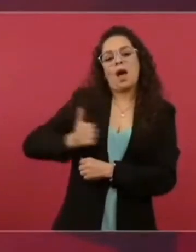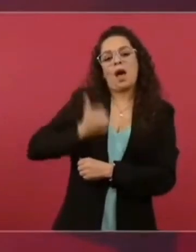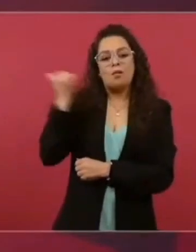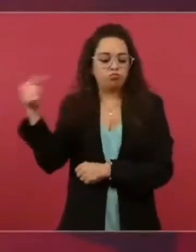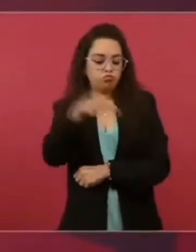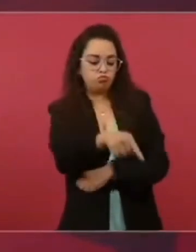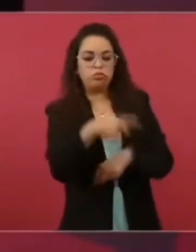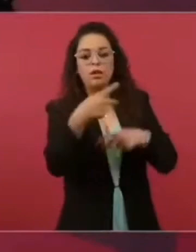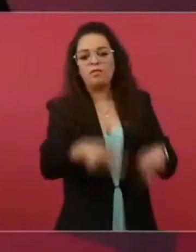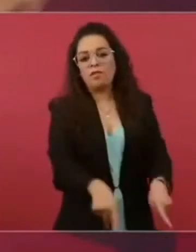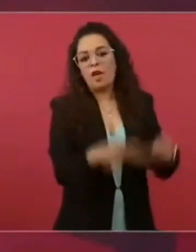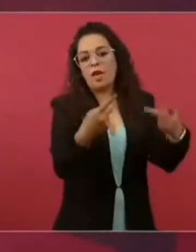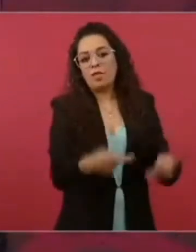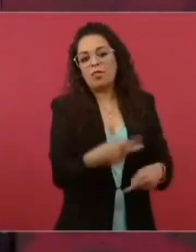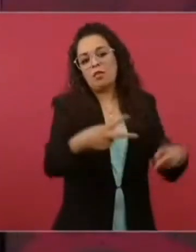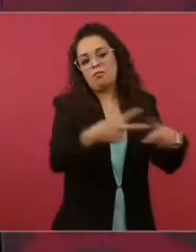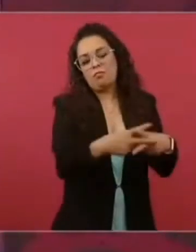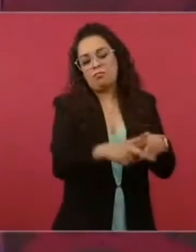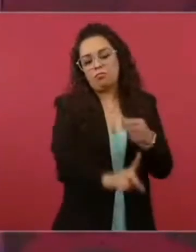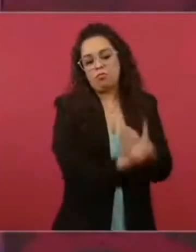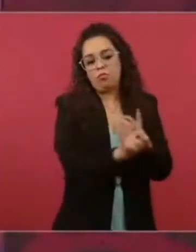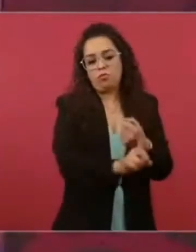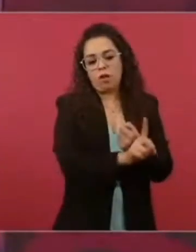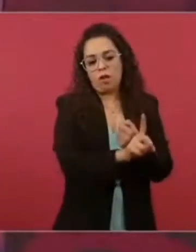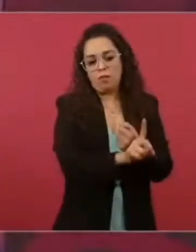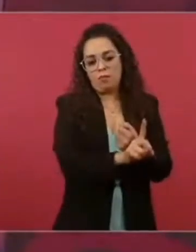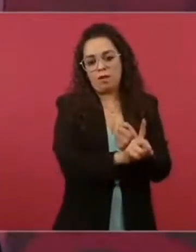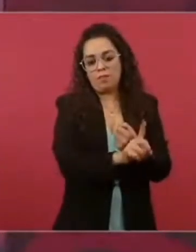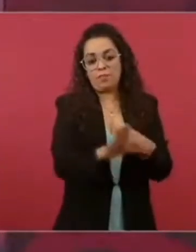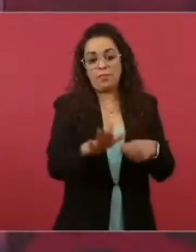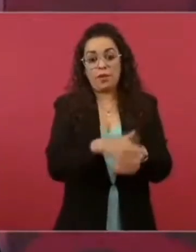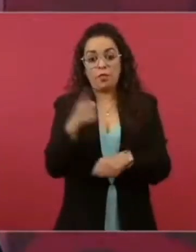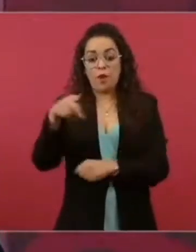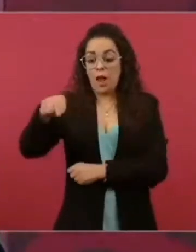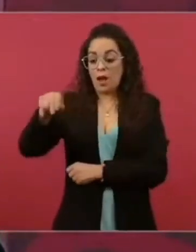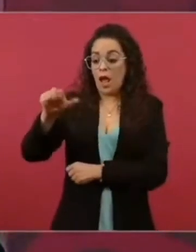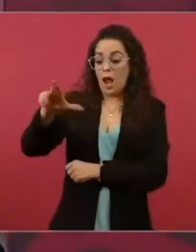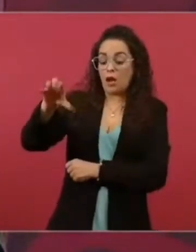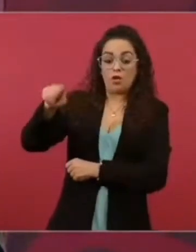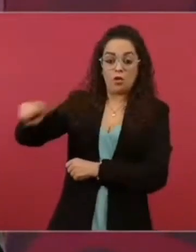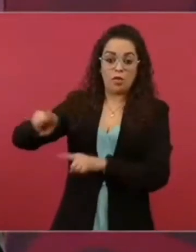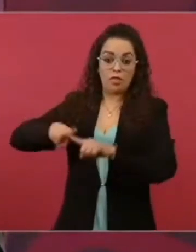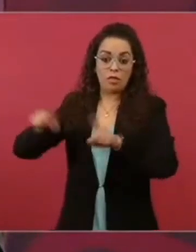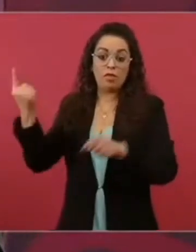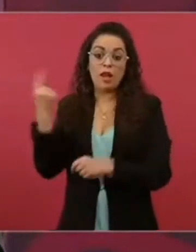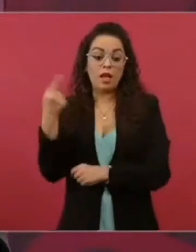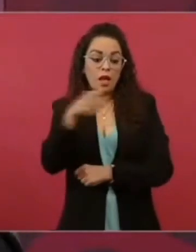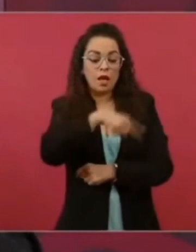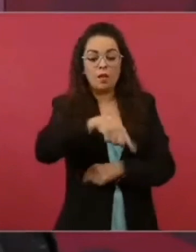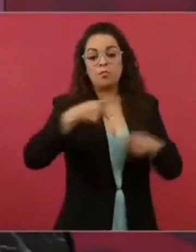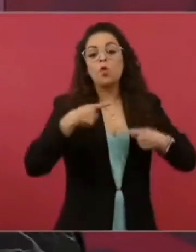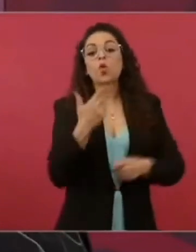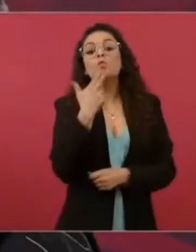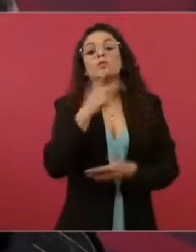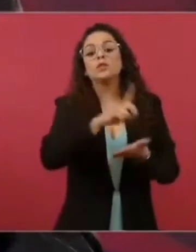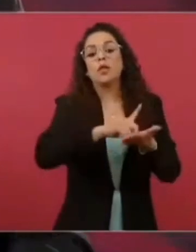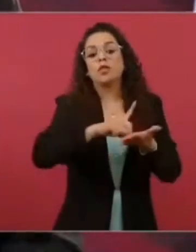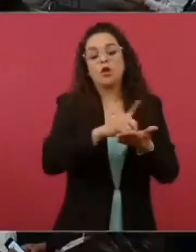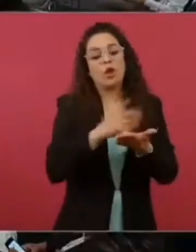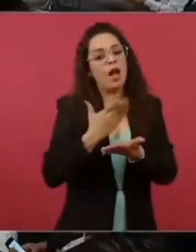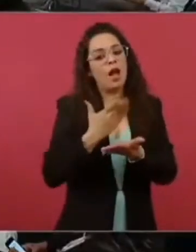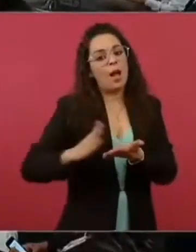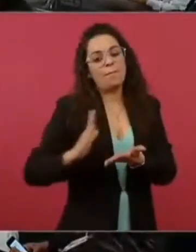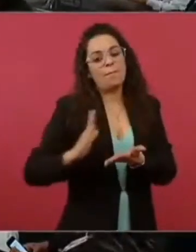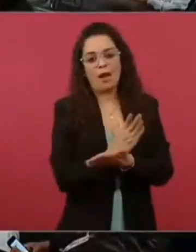el narcotráfico y otra cosa es el consumo. Y es lo